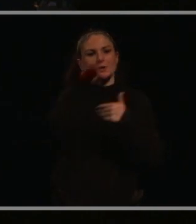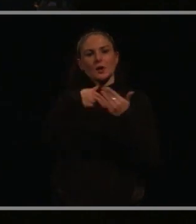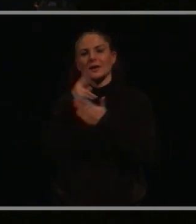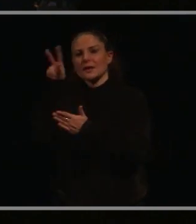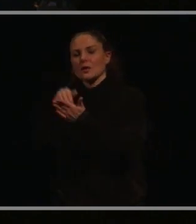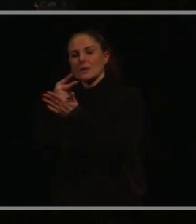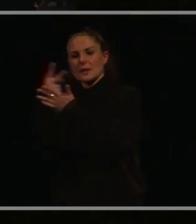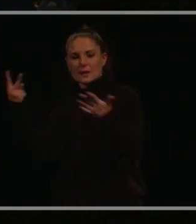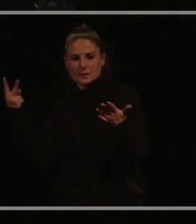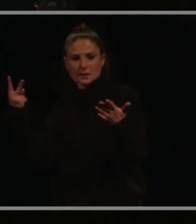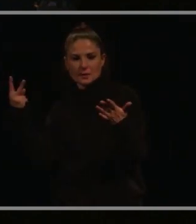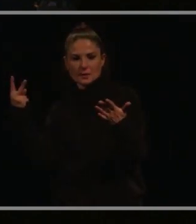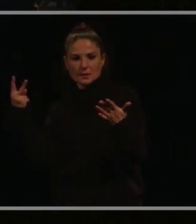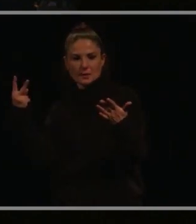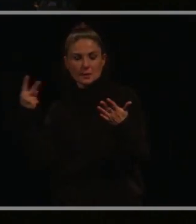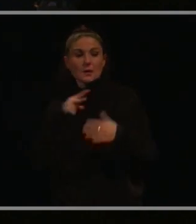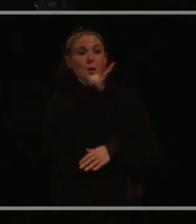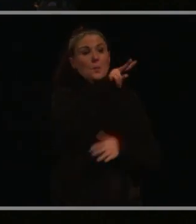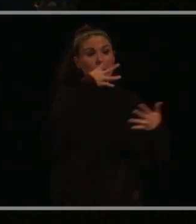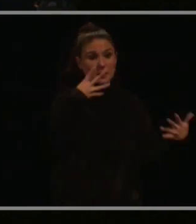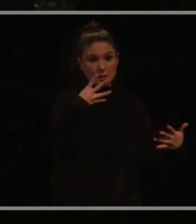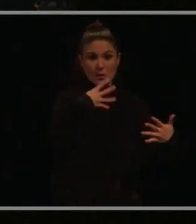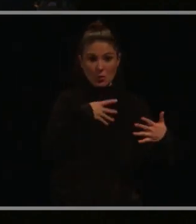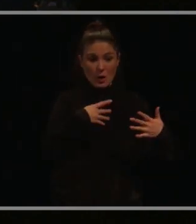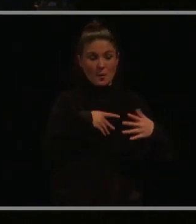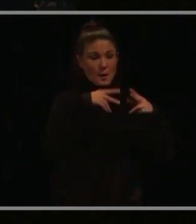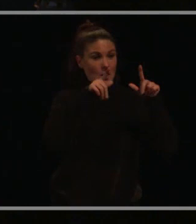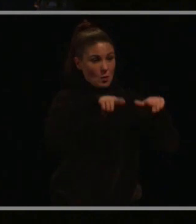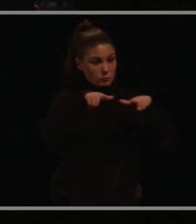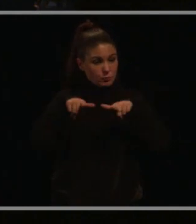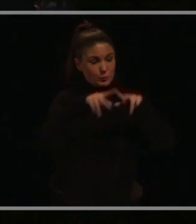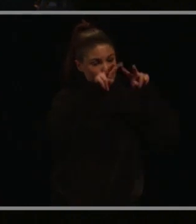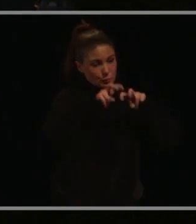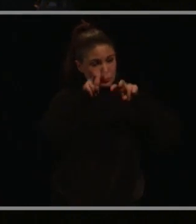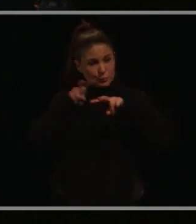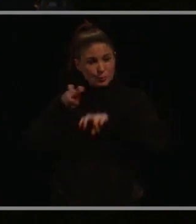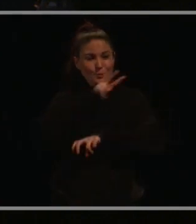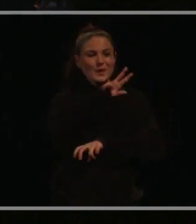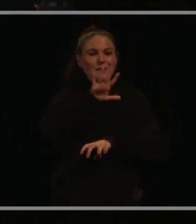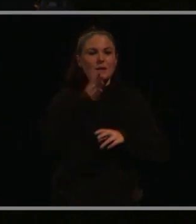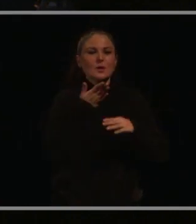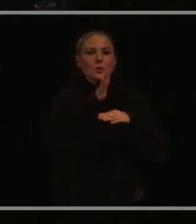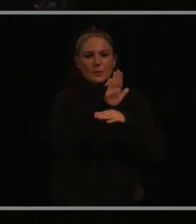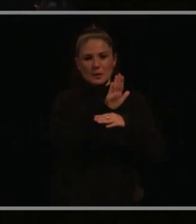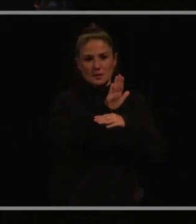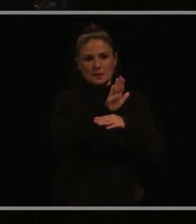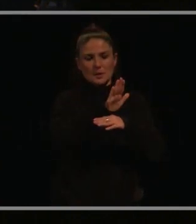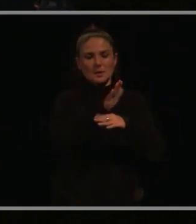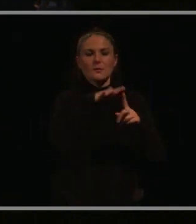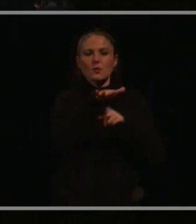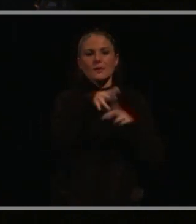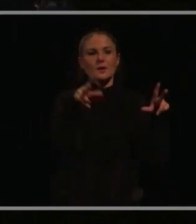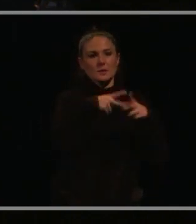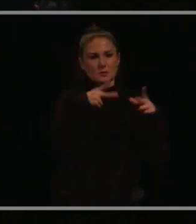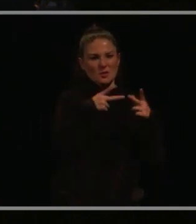2017. De los 29 cuadros estudiados, 25 presentaban un fuerte gradiente social.